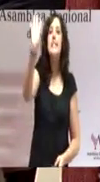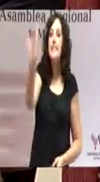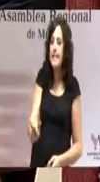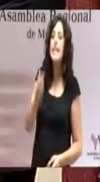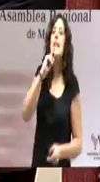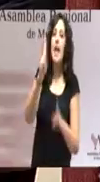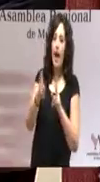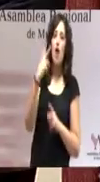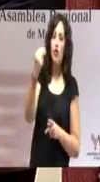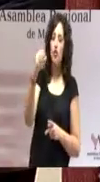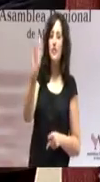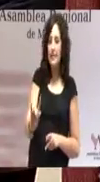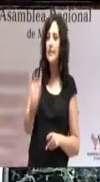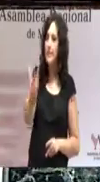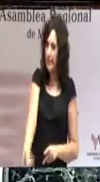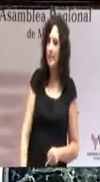Sí.